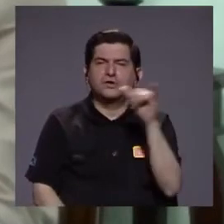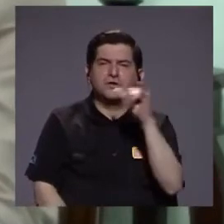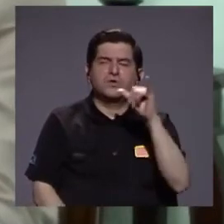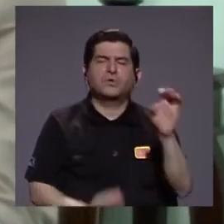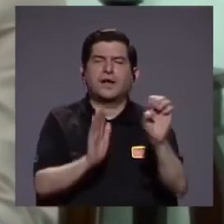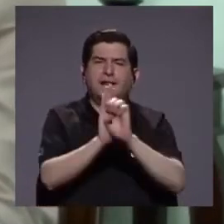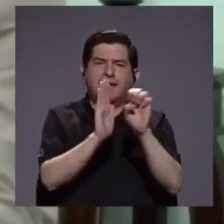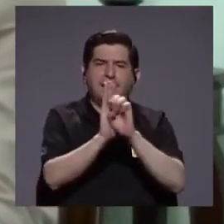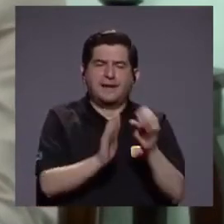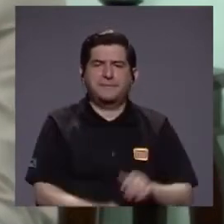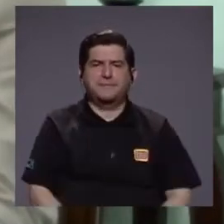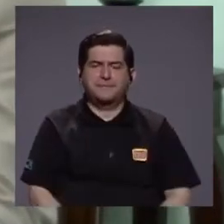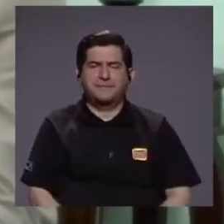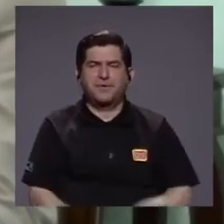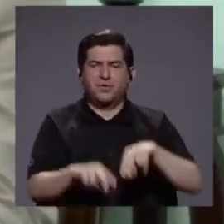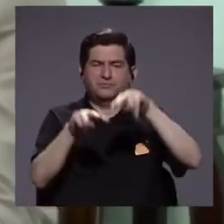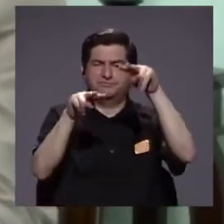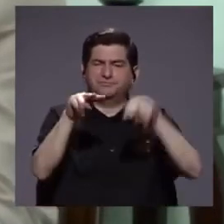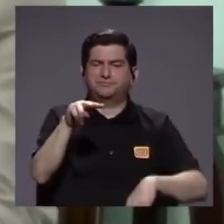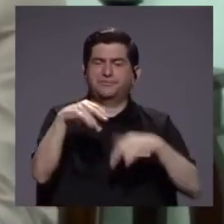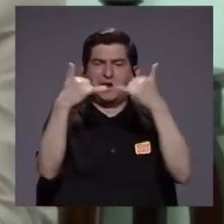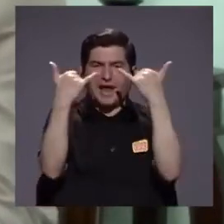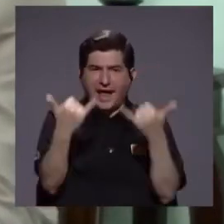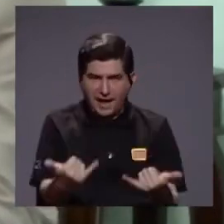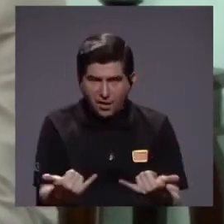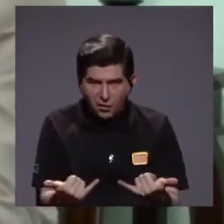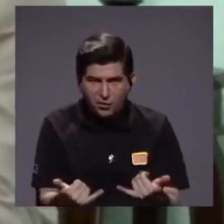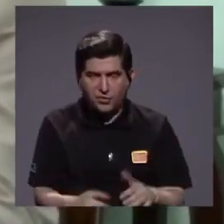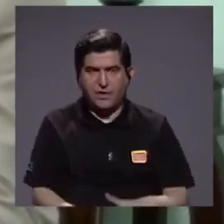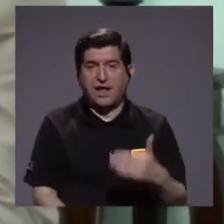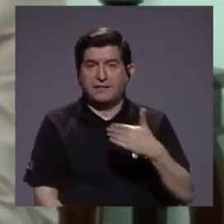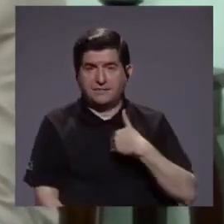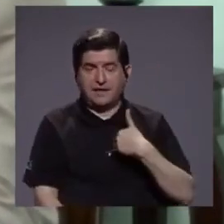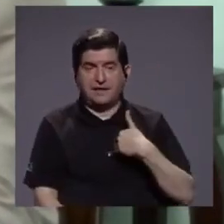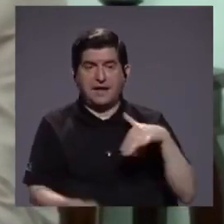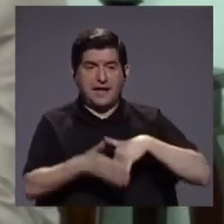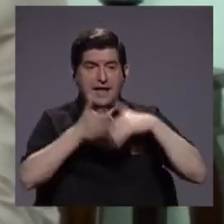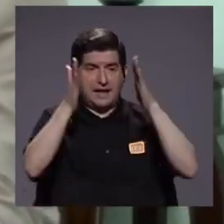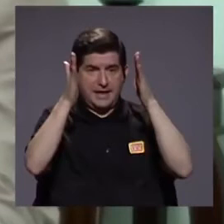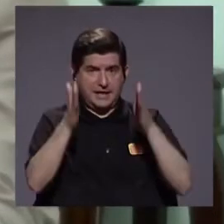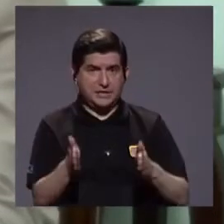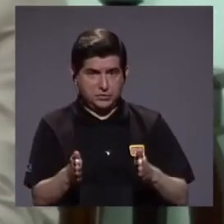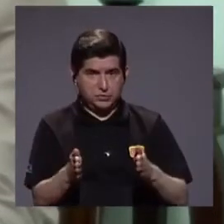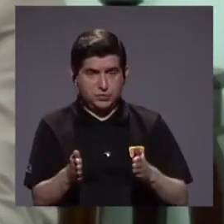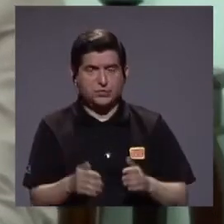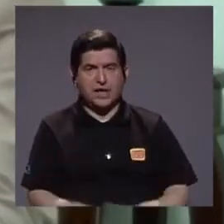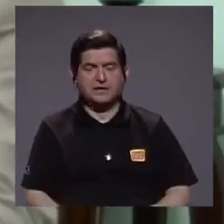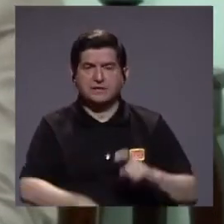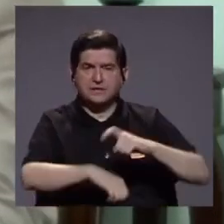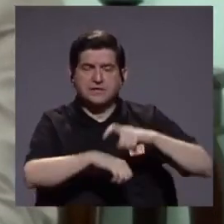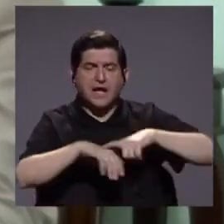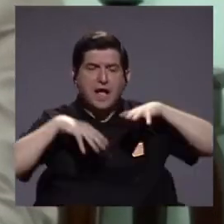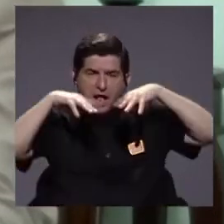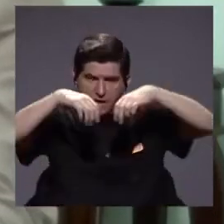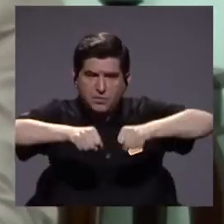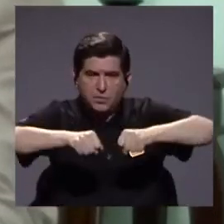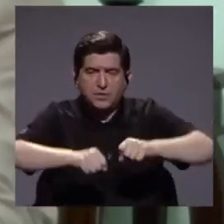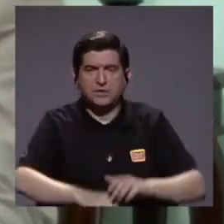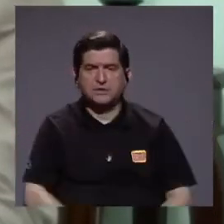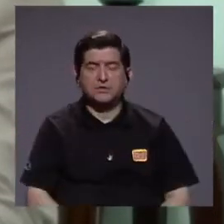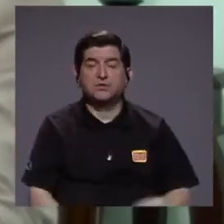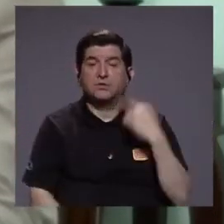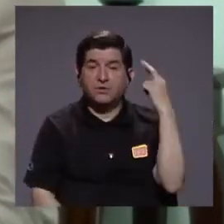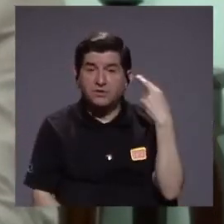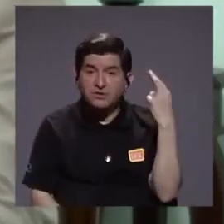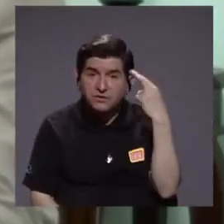por ejemplo, a la desventaja en la que están cayendo actualmente los estudiantes a la hora de graduarse